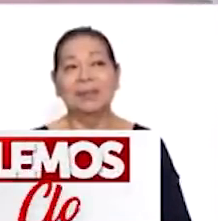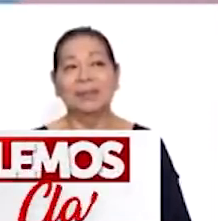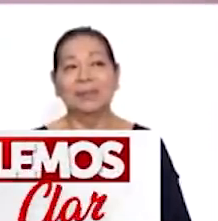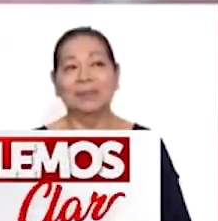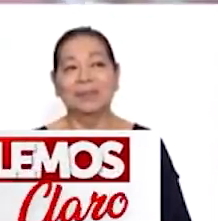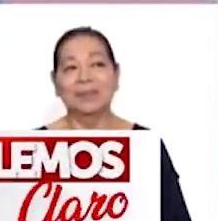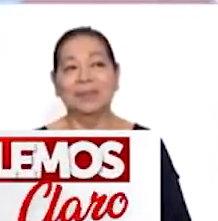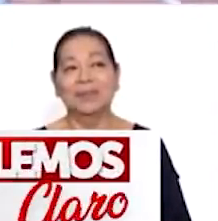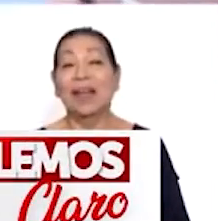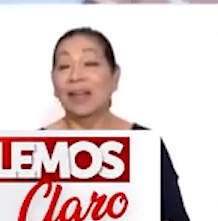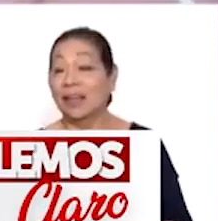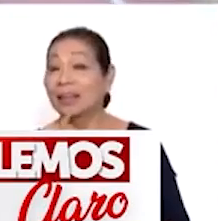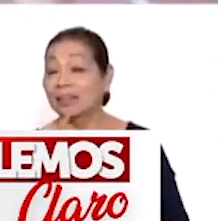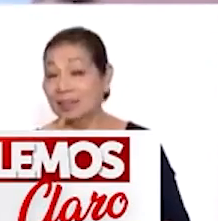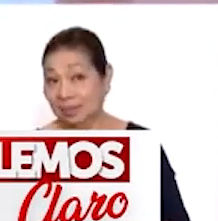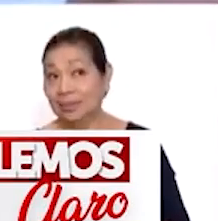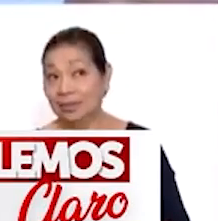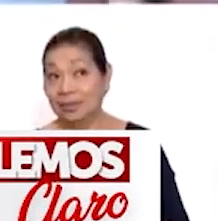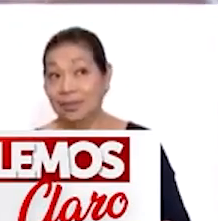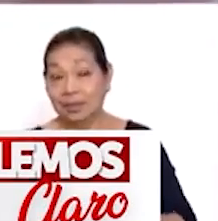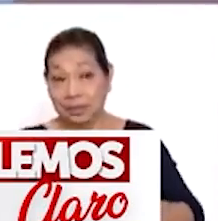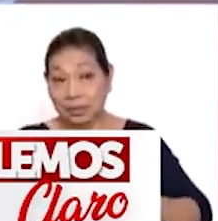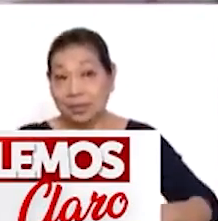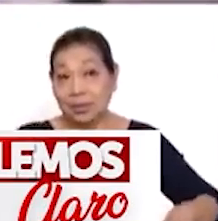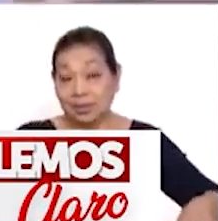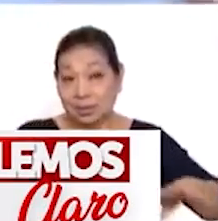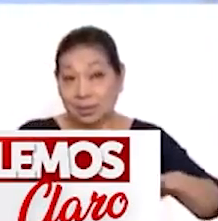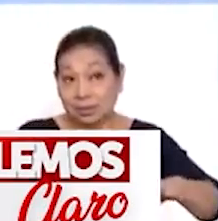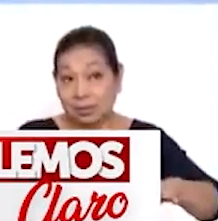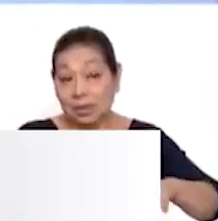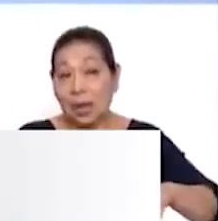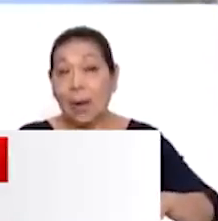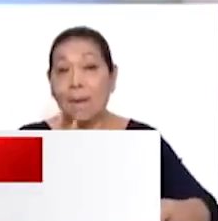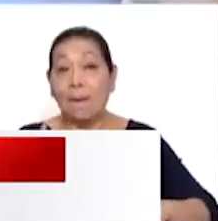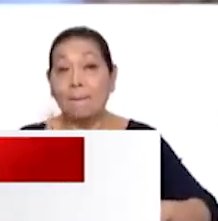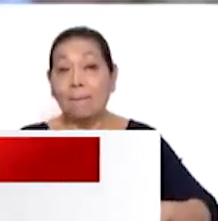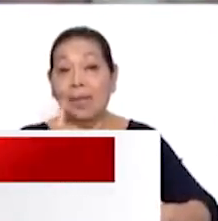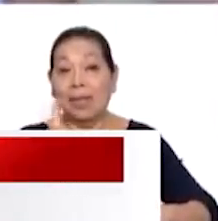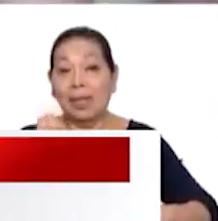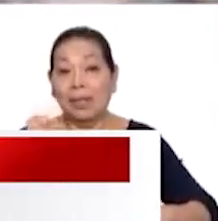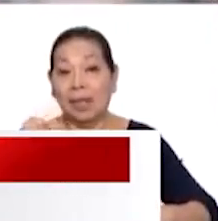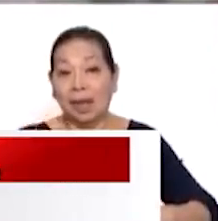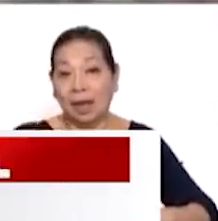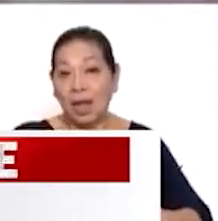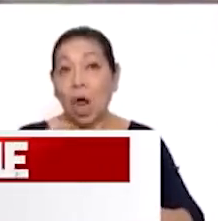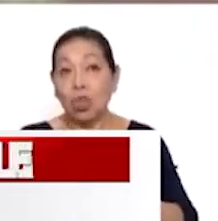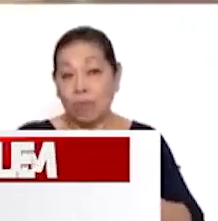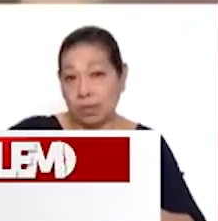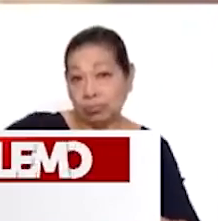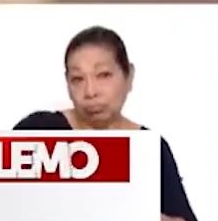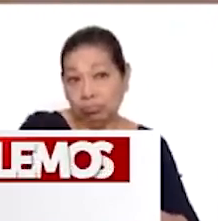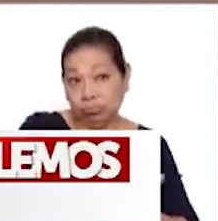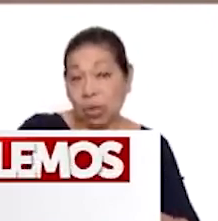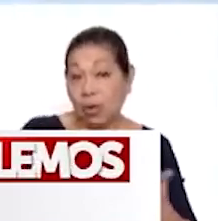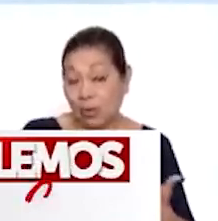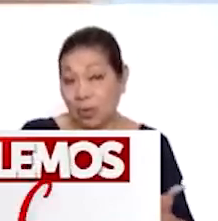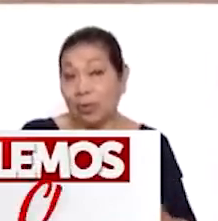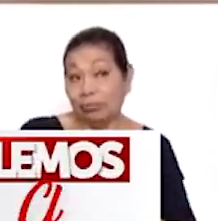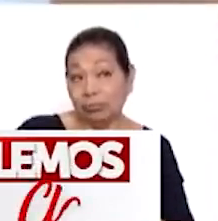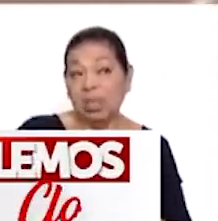a las chicas que se solidarizan con Shakira, pero yo uso relojes así sencillos, ¿no? Jesús porque Verde, que es